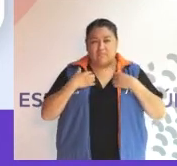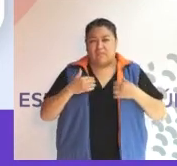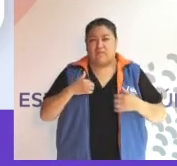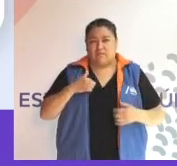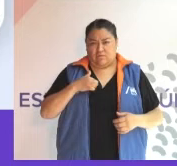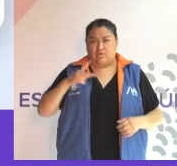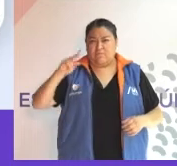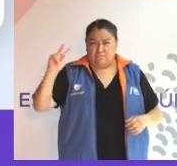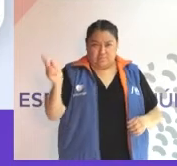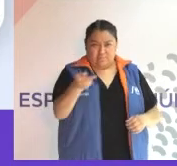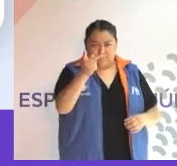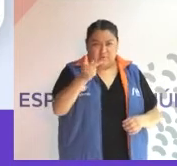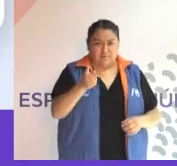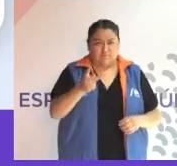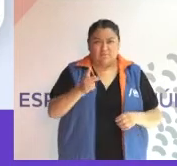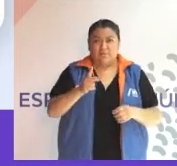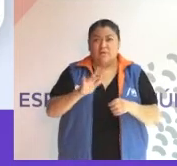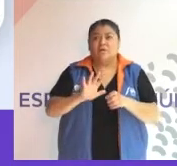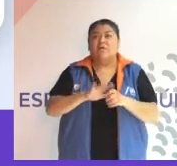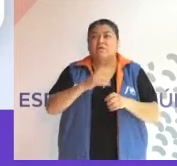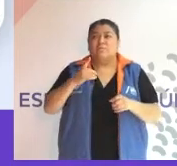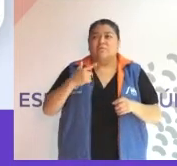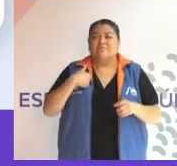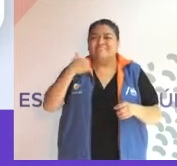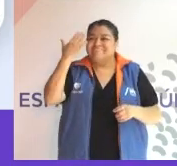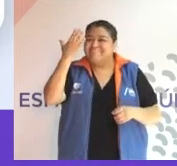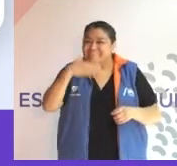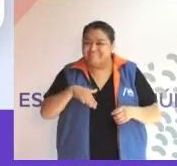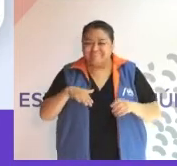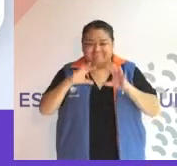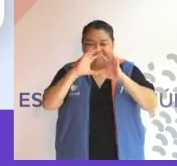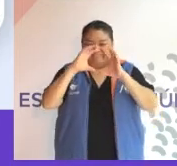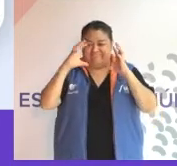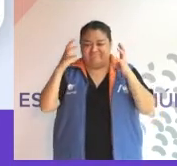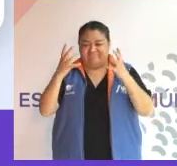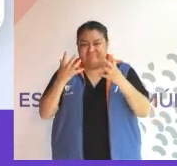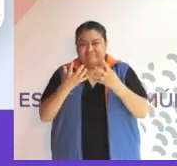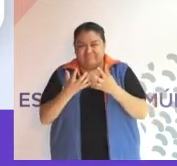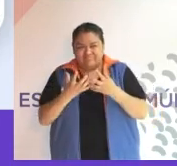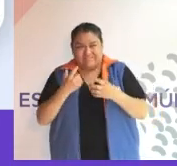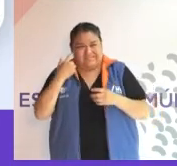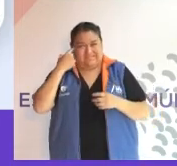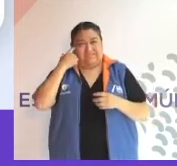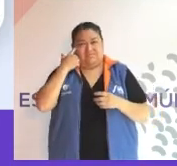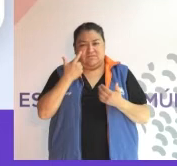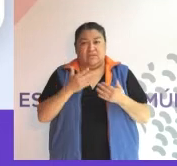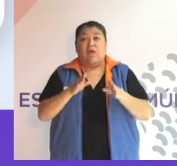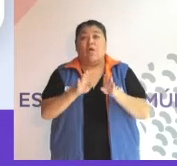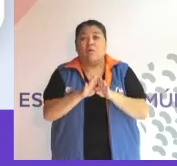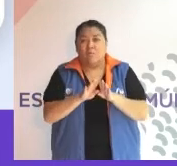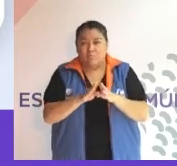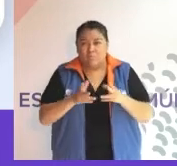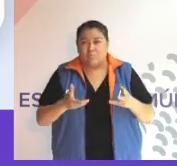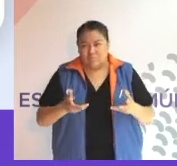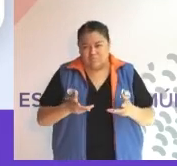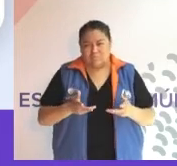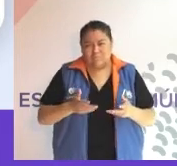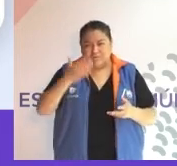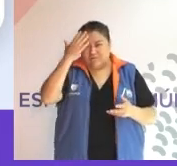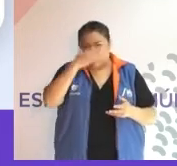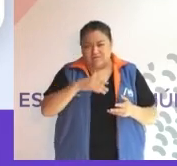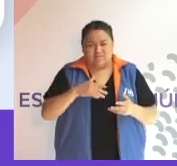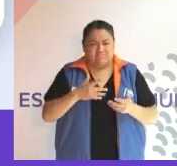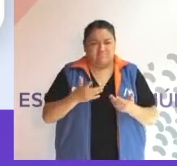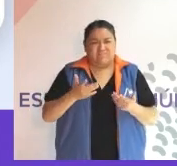pregunta porque, y sé que es un tema a nivel global que tiene una gran importancia, digamos, esas